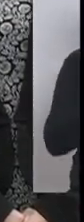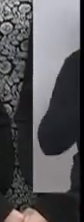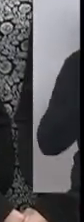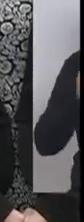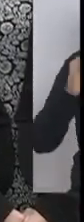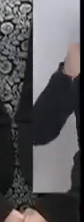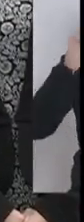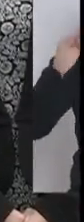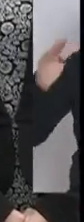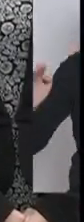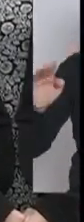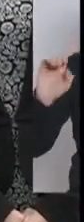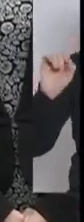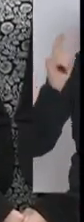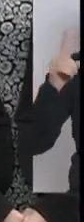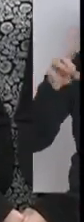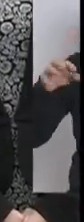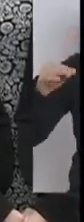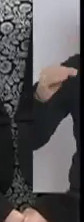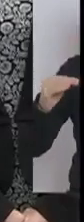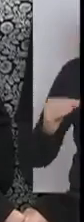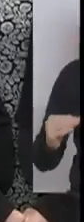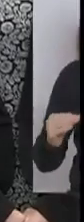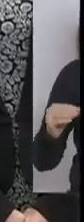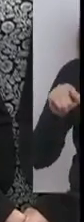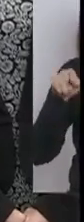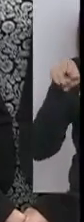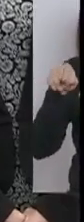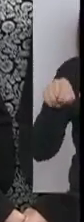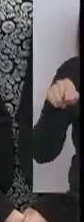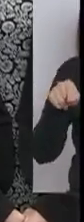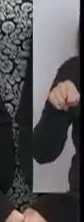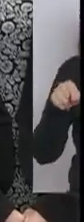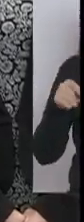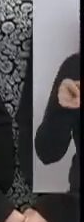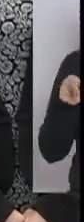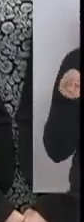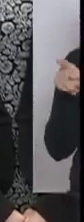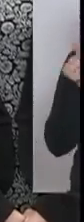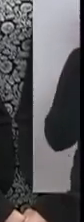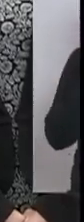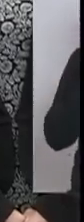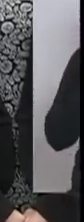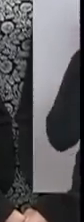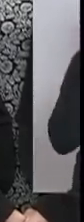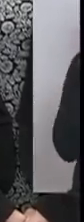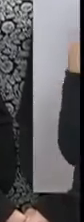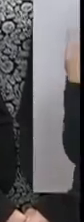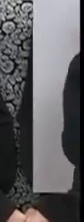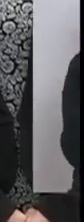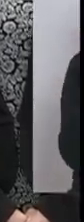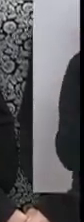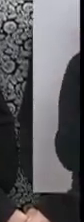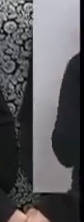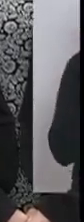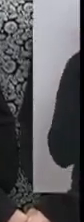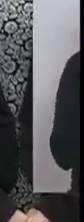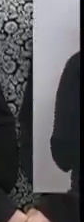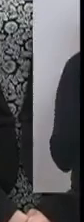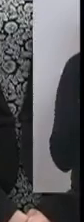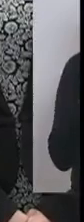que ayuda también a la clase media, y eso hay que decirlo súper sincero, yo no comparto las palabras de Boric,